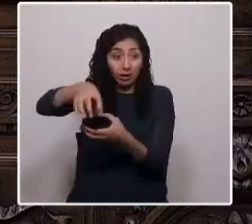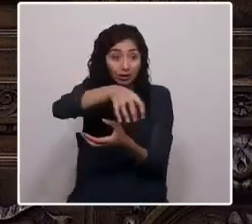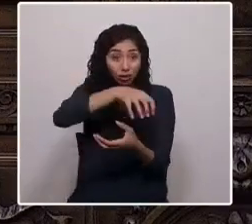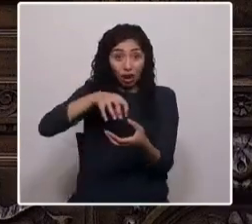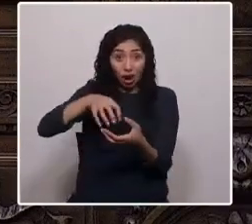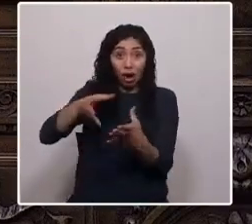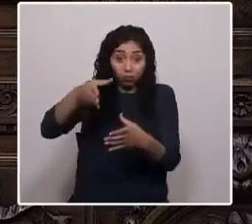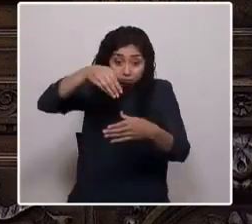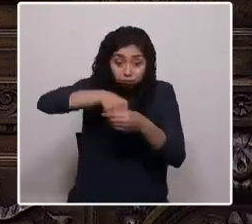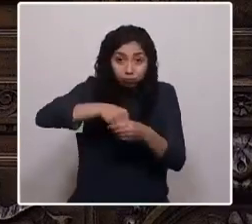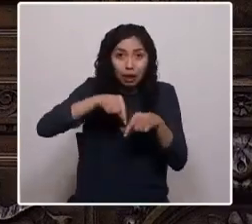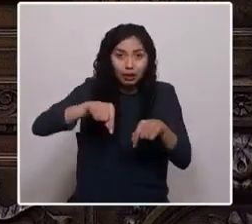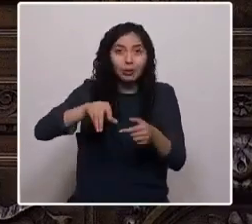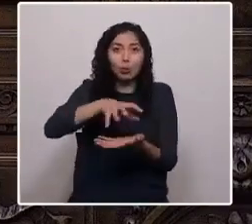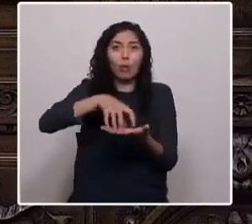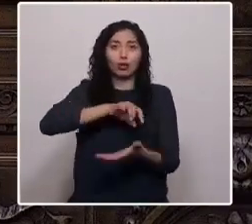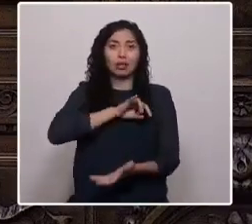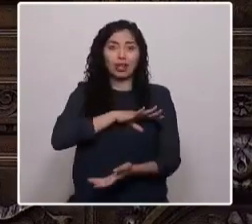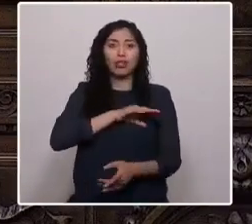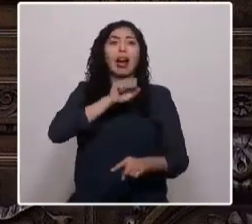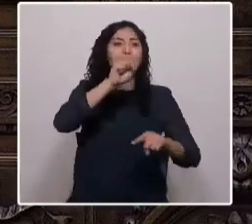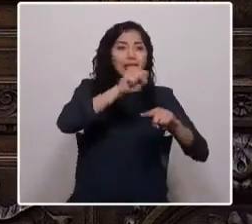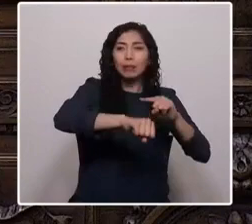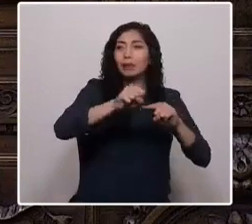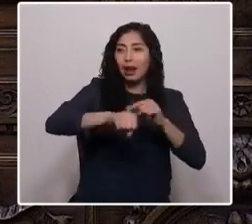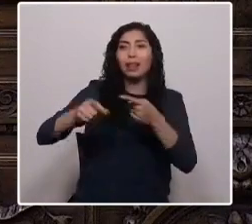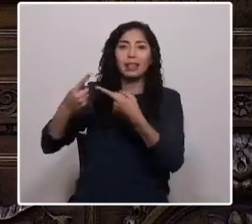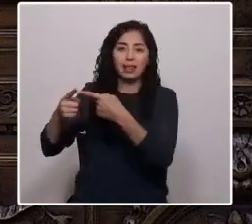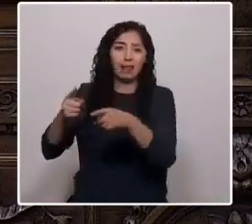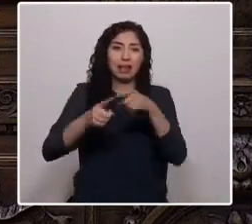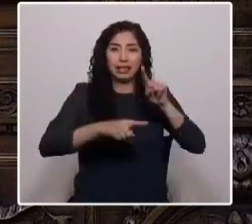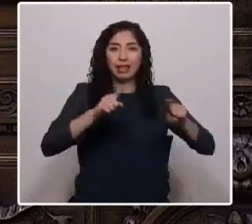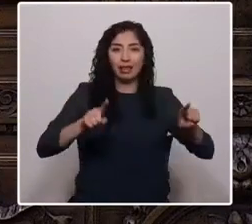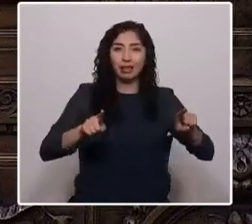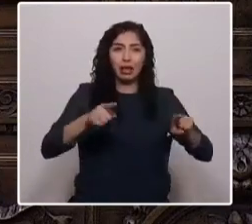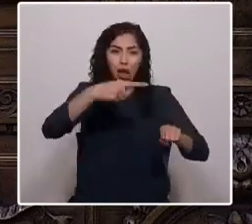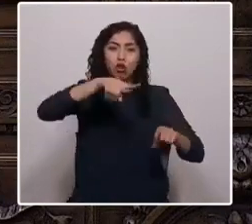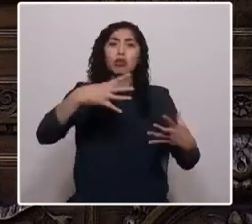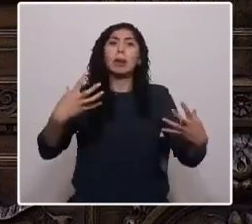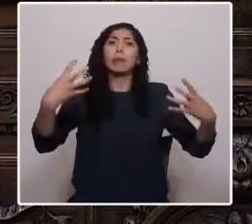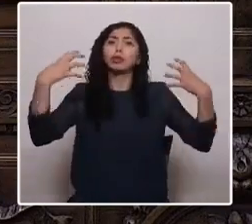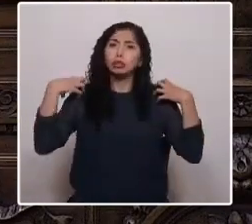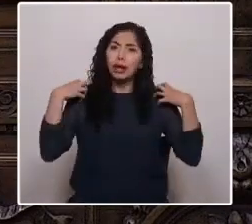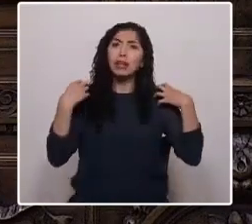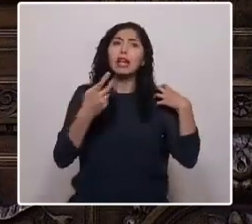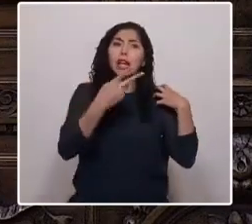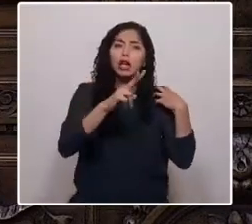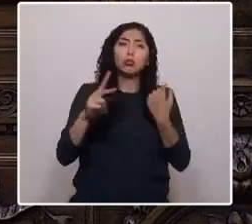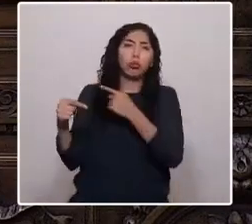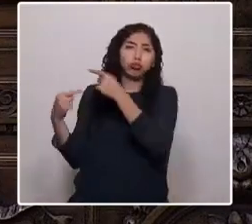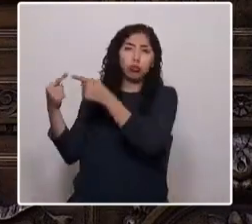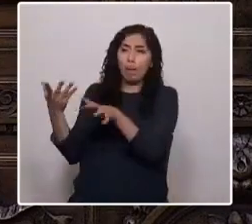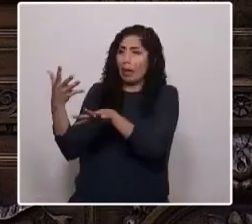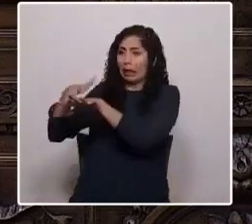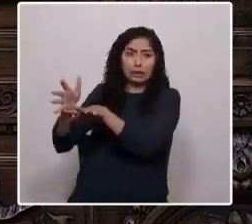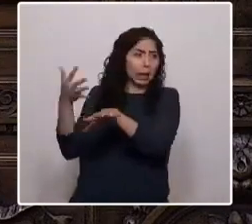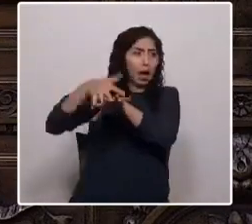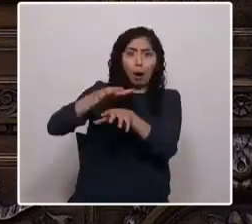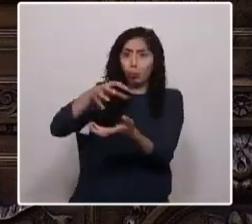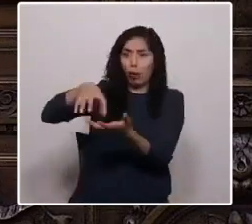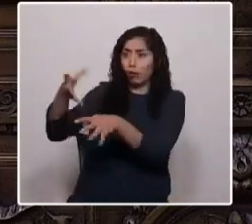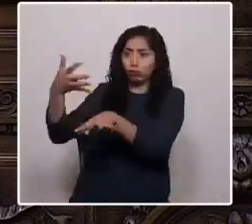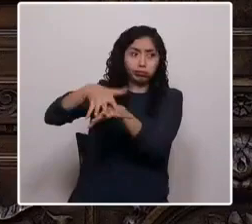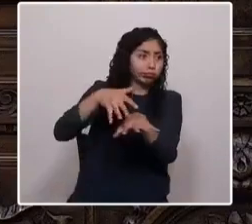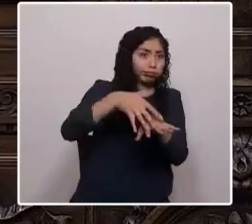para que acepte su diversidad y se haga cargo de su herencia mestiza dando pasos significativos en